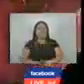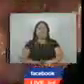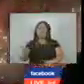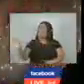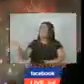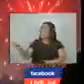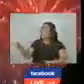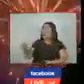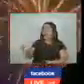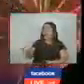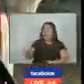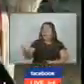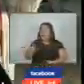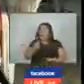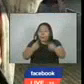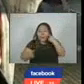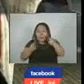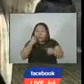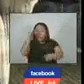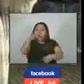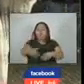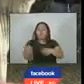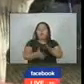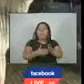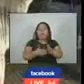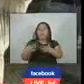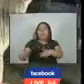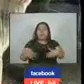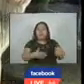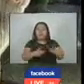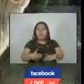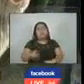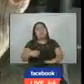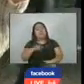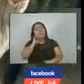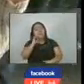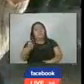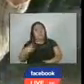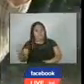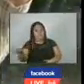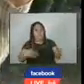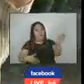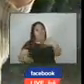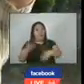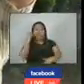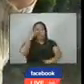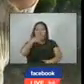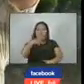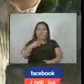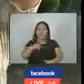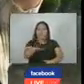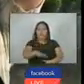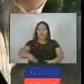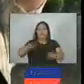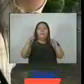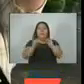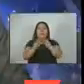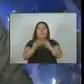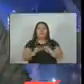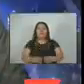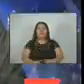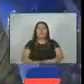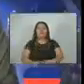invitación para que se venga la población porque a partir de hoy van a ver muchas actividades. Sí, que se vengan a disfrutar que está bien bonito aquí el Parque Cuscatlán.